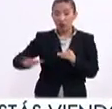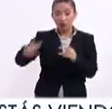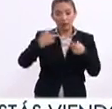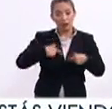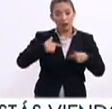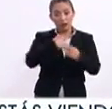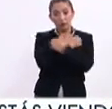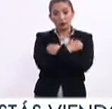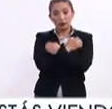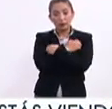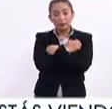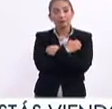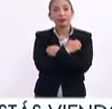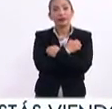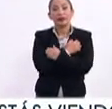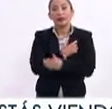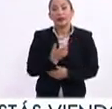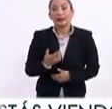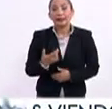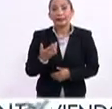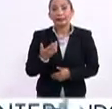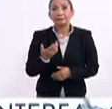personas, que estamos